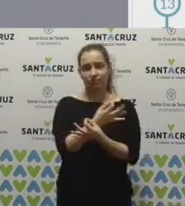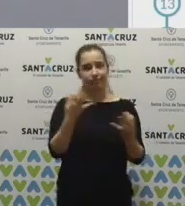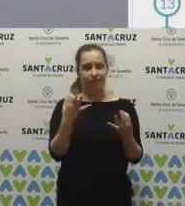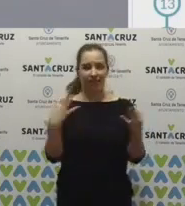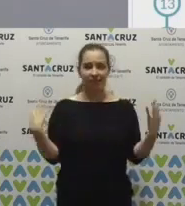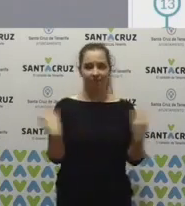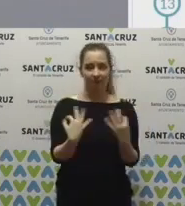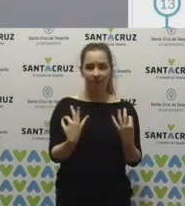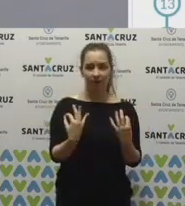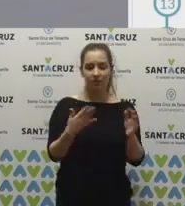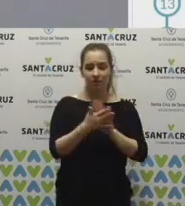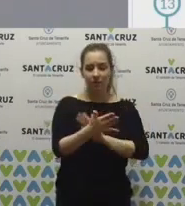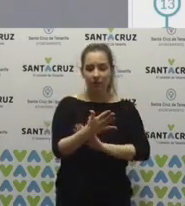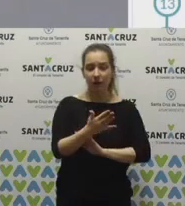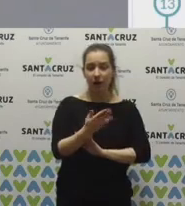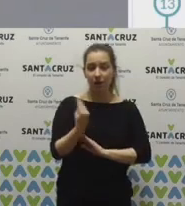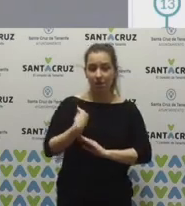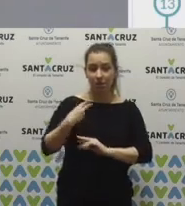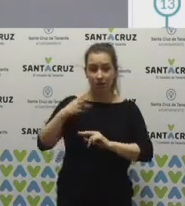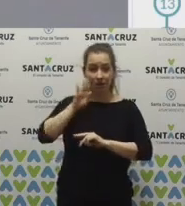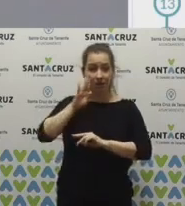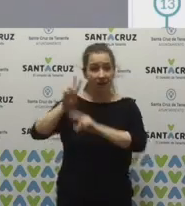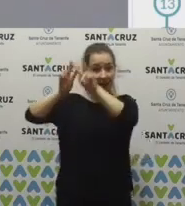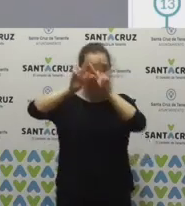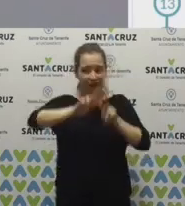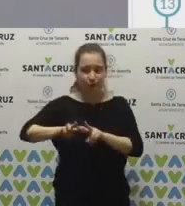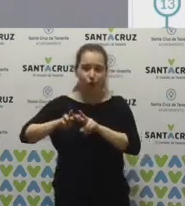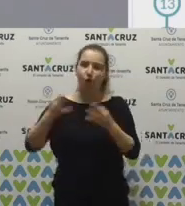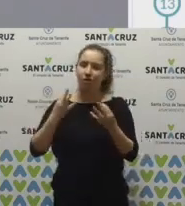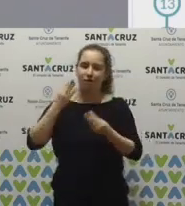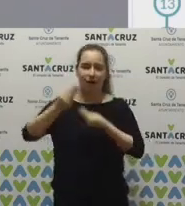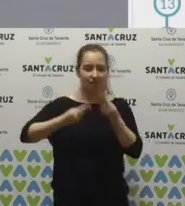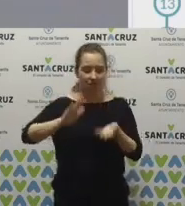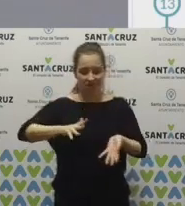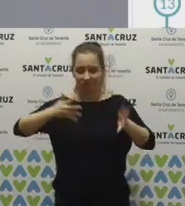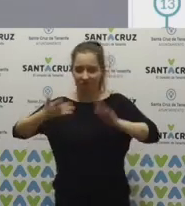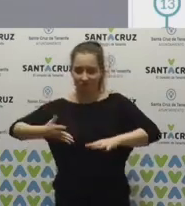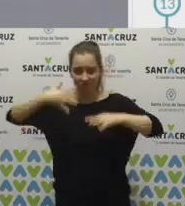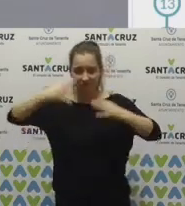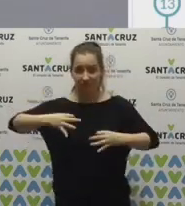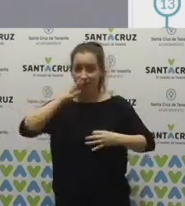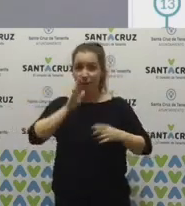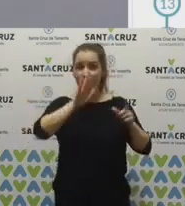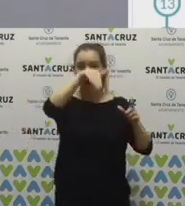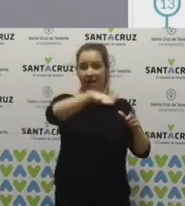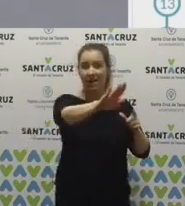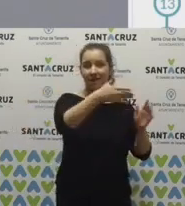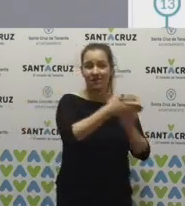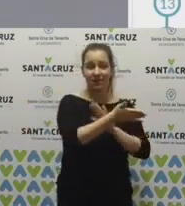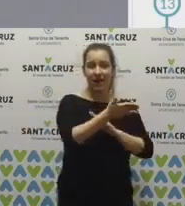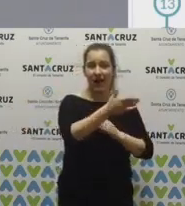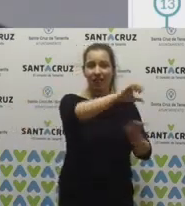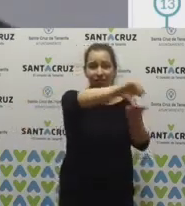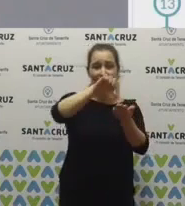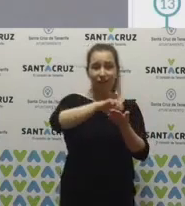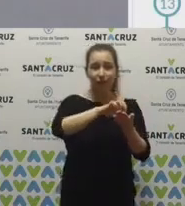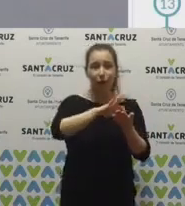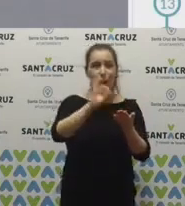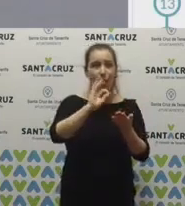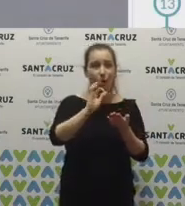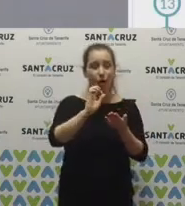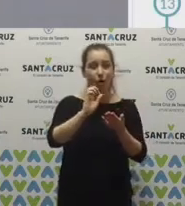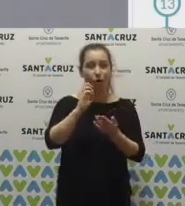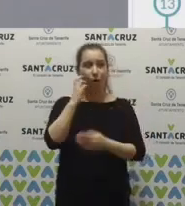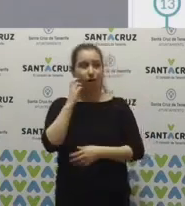de alguna manera ese estudio se haga porque anaga no es el distrito centro anaga no es el distrito 2 para o el